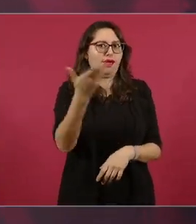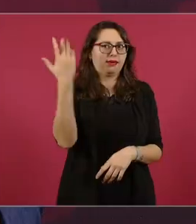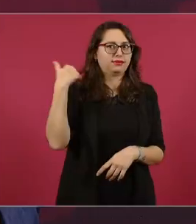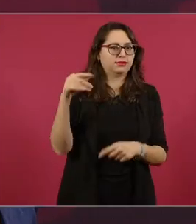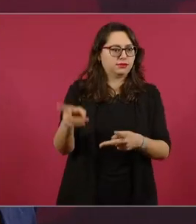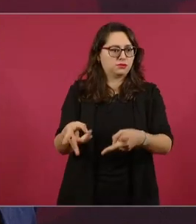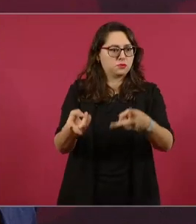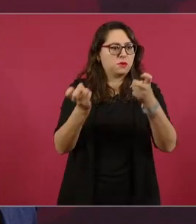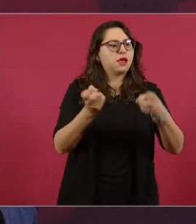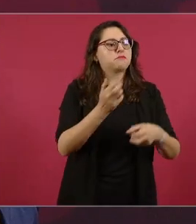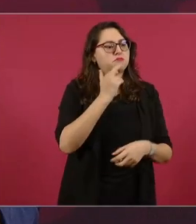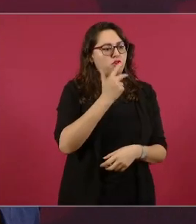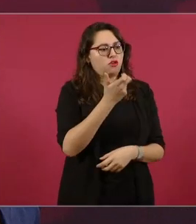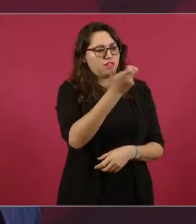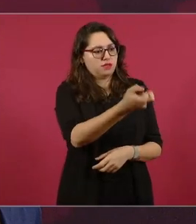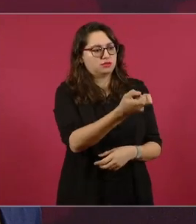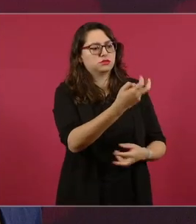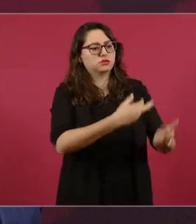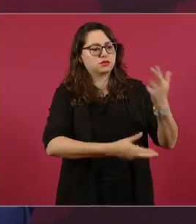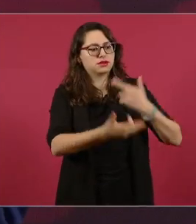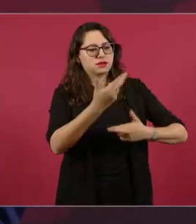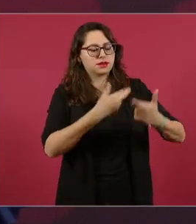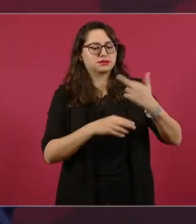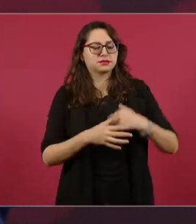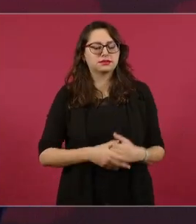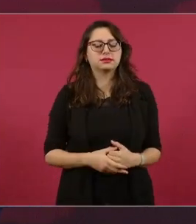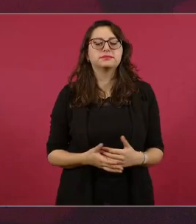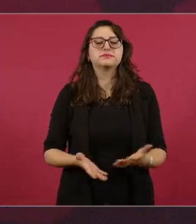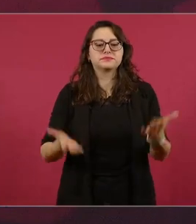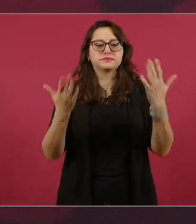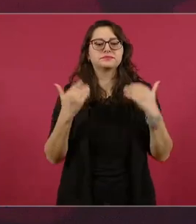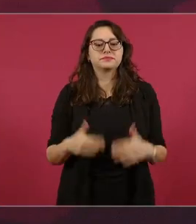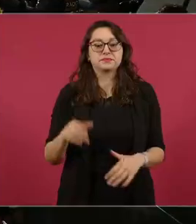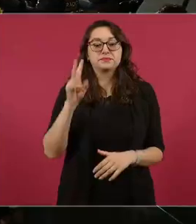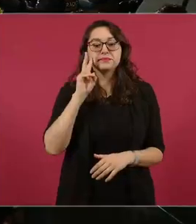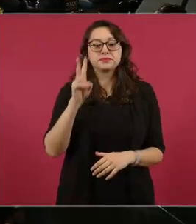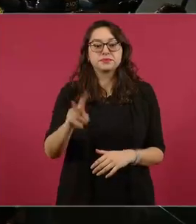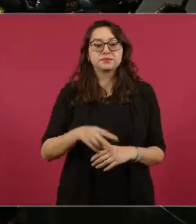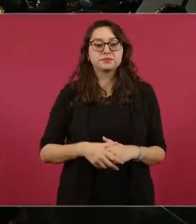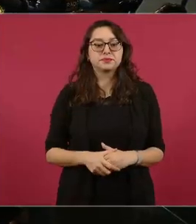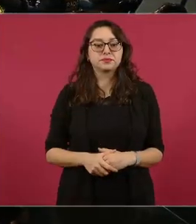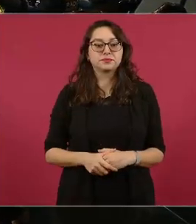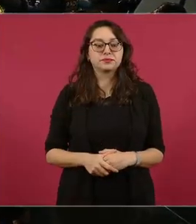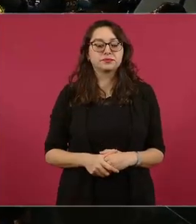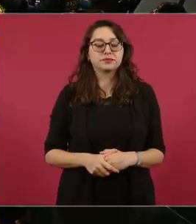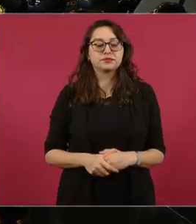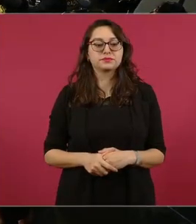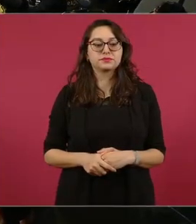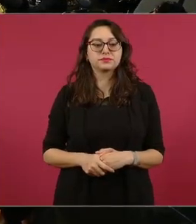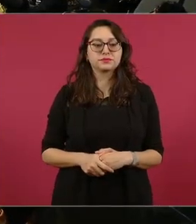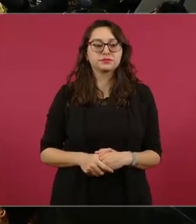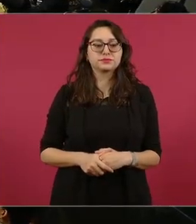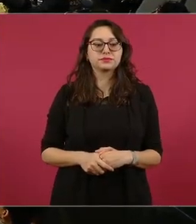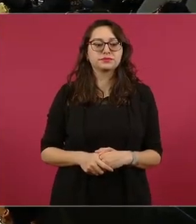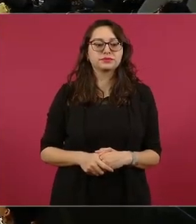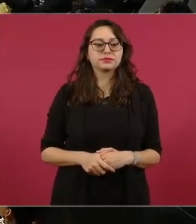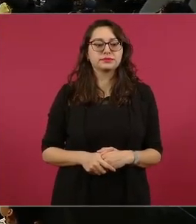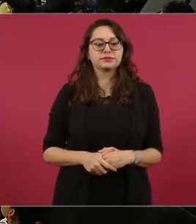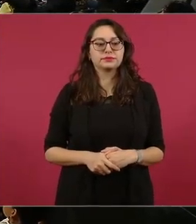Entonces vamos a la sección de quién es quién en las mentiras. Ah, también, sí, eso sí es.